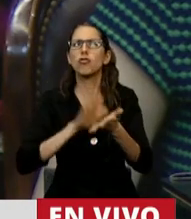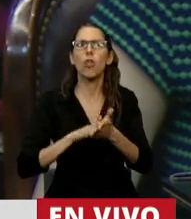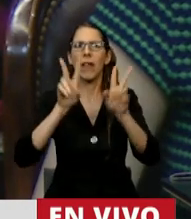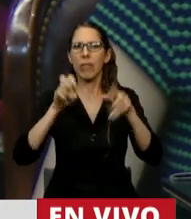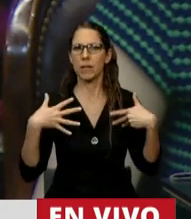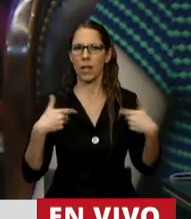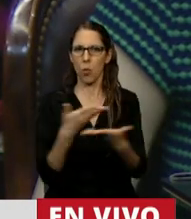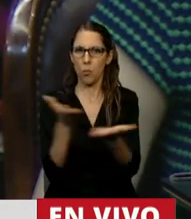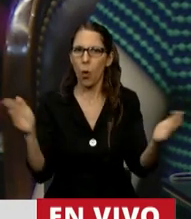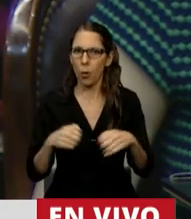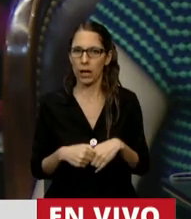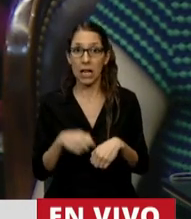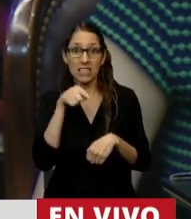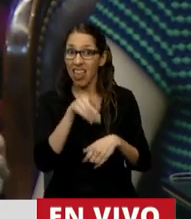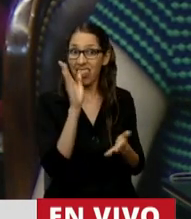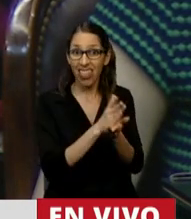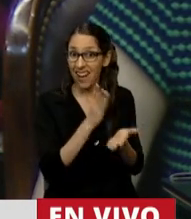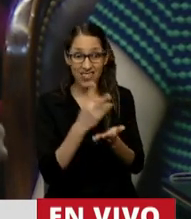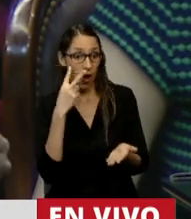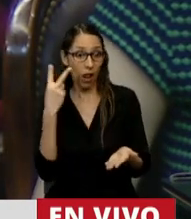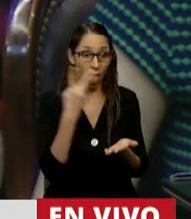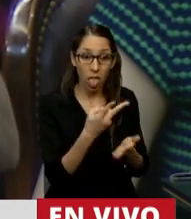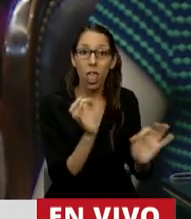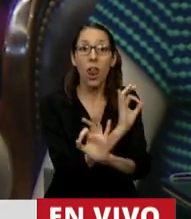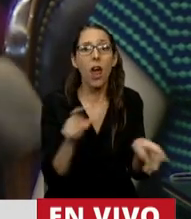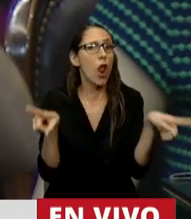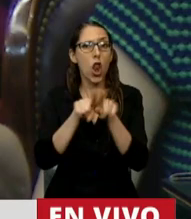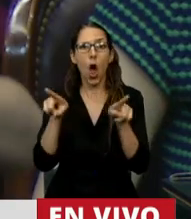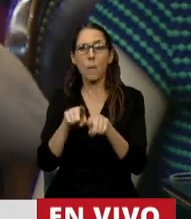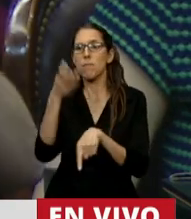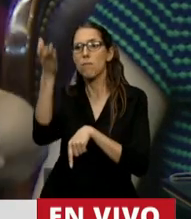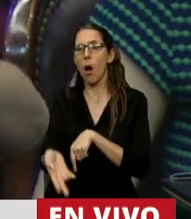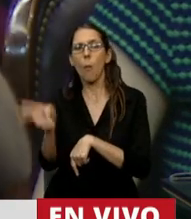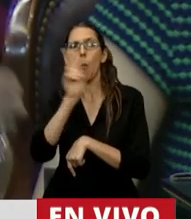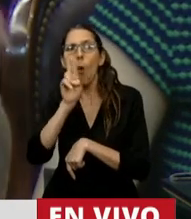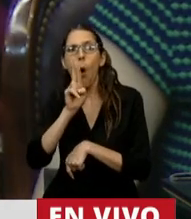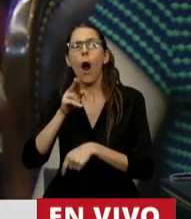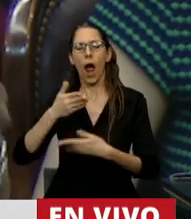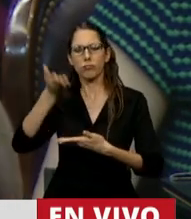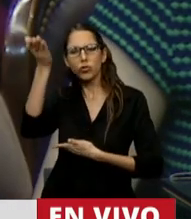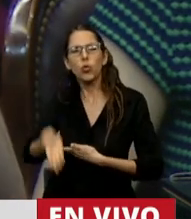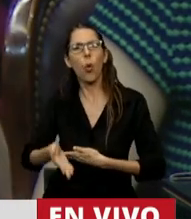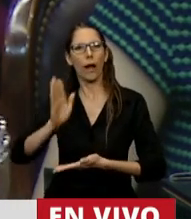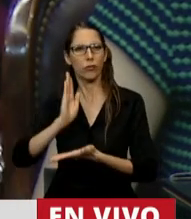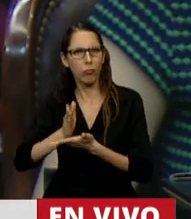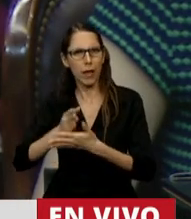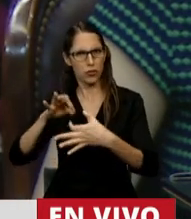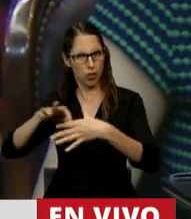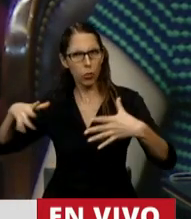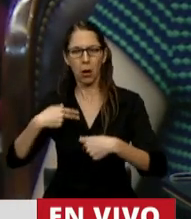no reconocernos, este derecho es no reconocernos a las mujeres como sujetos políticos autónomos, no reconocer nuestro